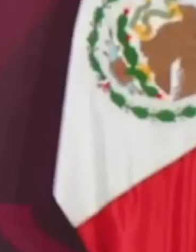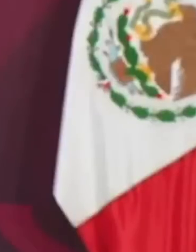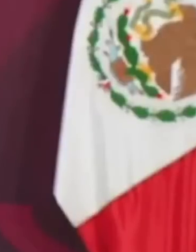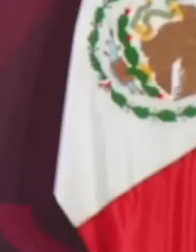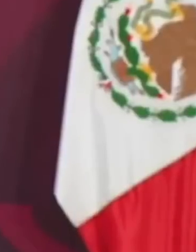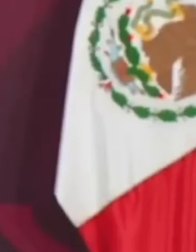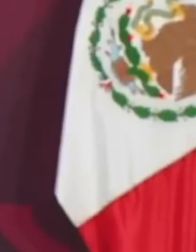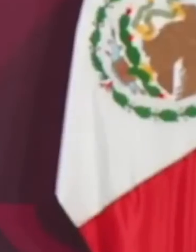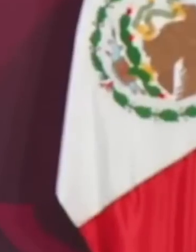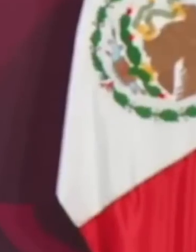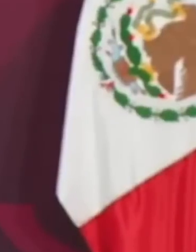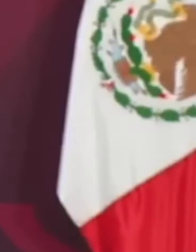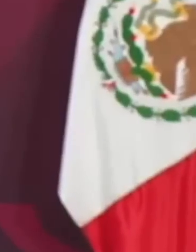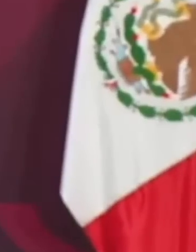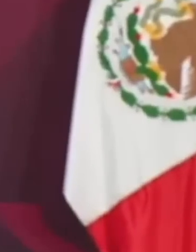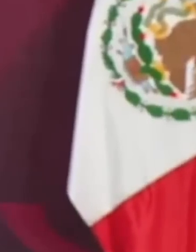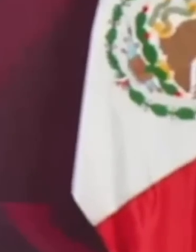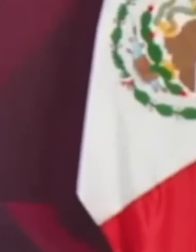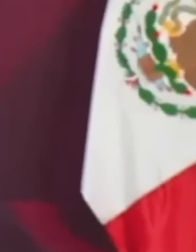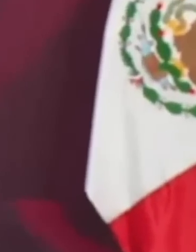Porque